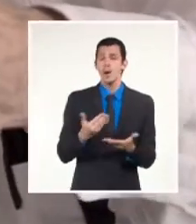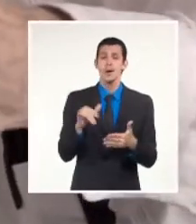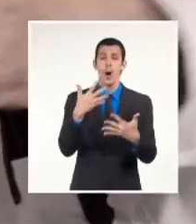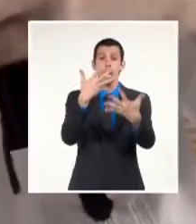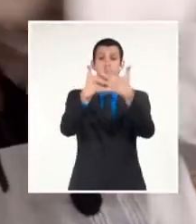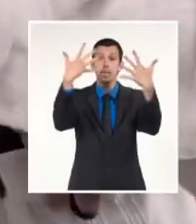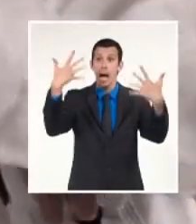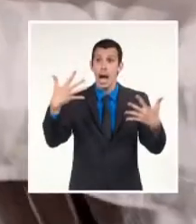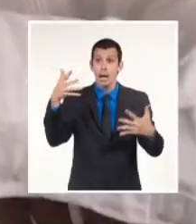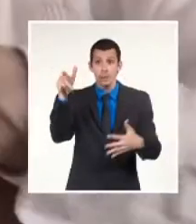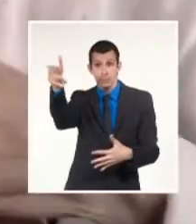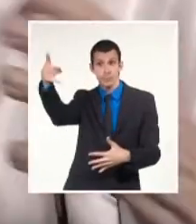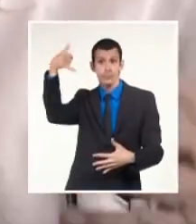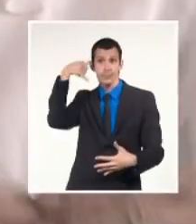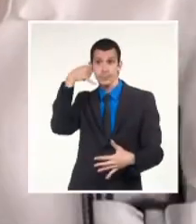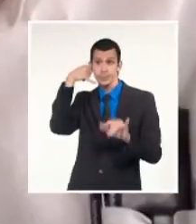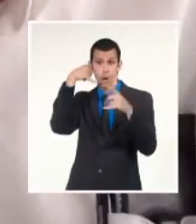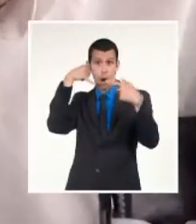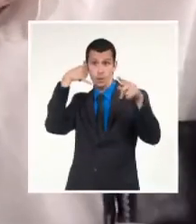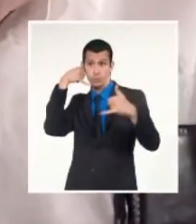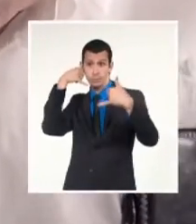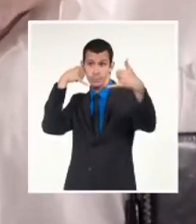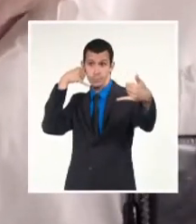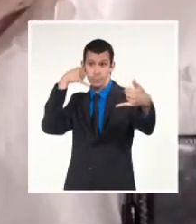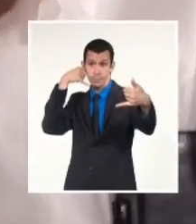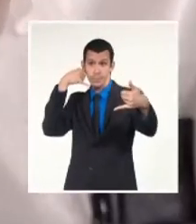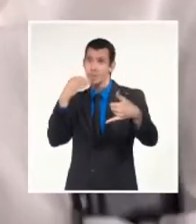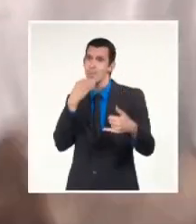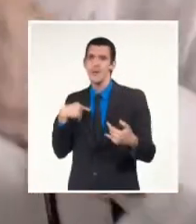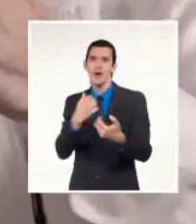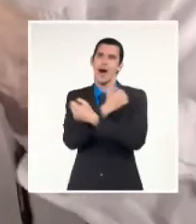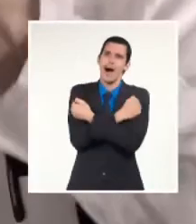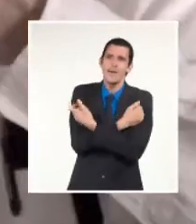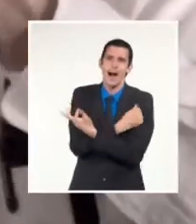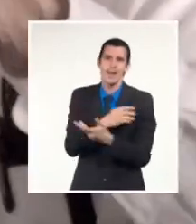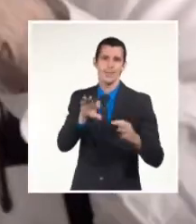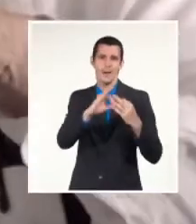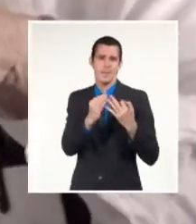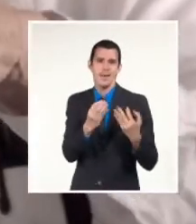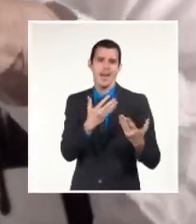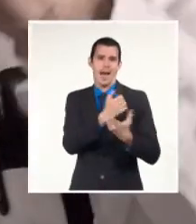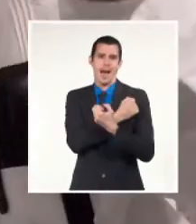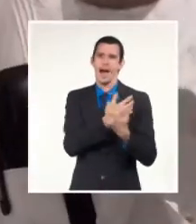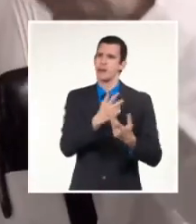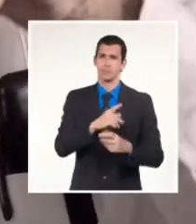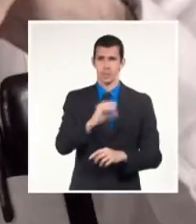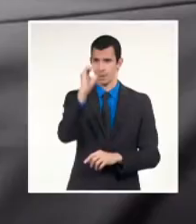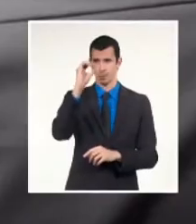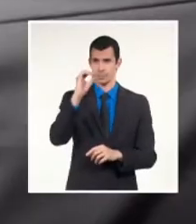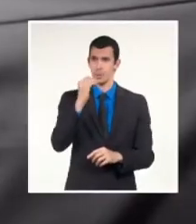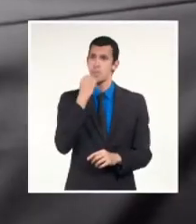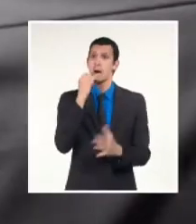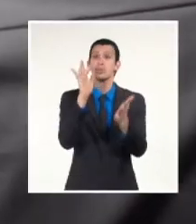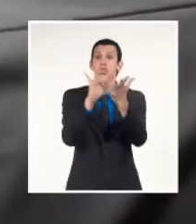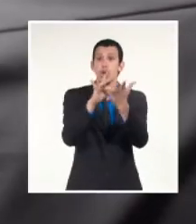podías abrazar a tus seres. Y a mí, por ejemplo, no me permitieron ver mis dos hijos.